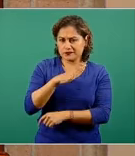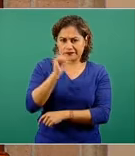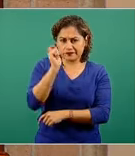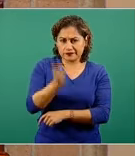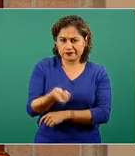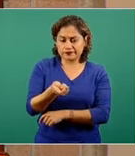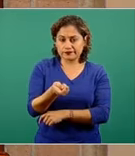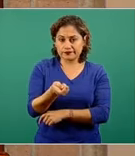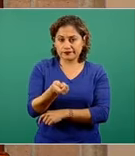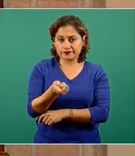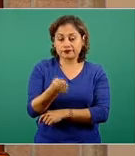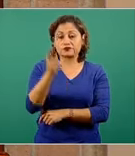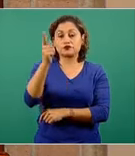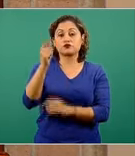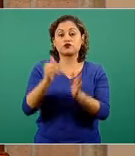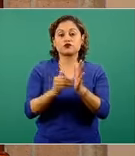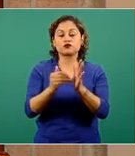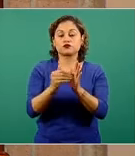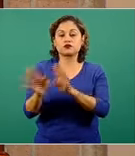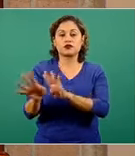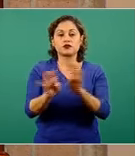distribuidas